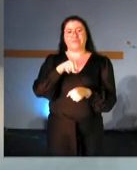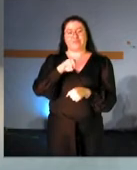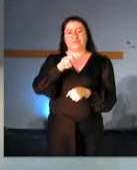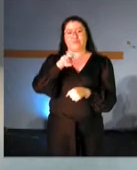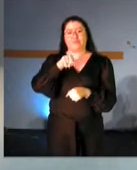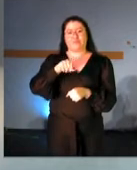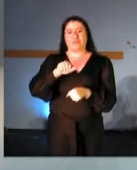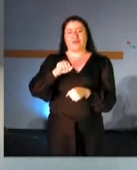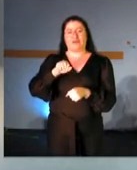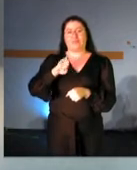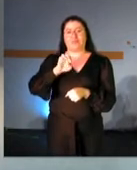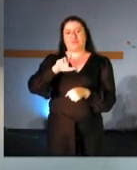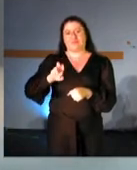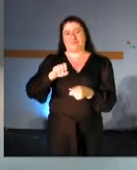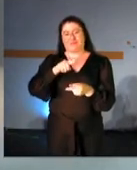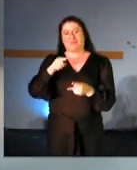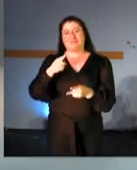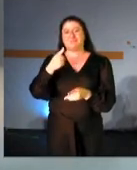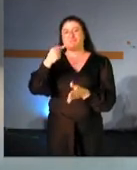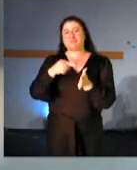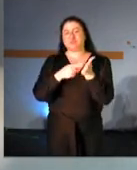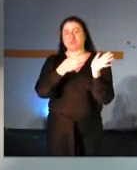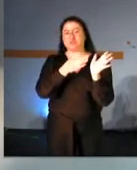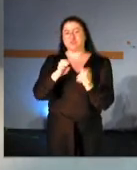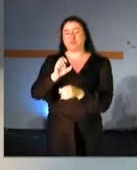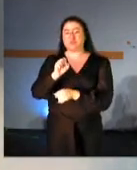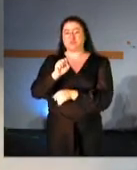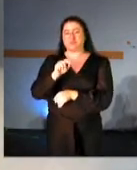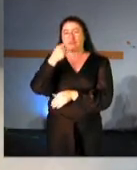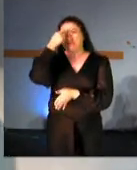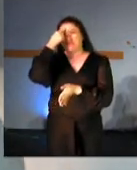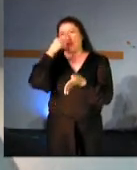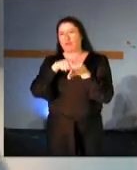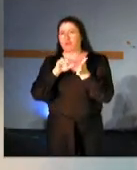finales de los 60, si no me equivoco,